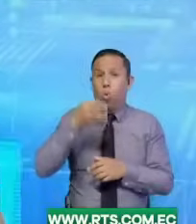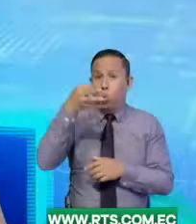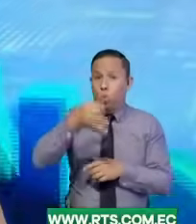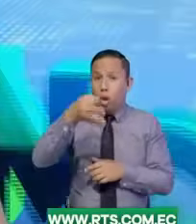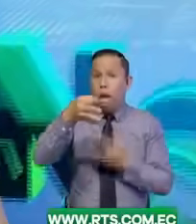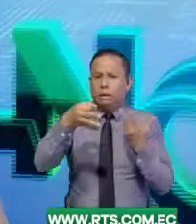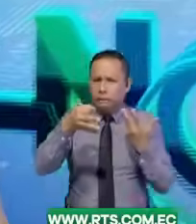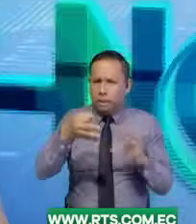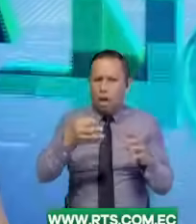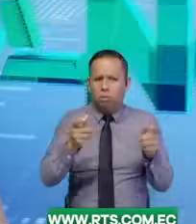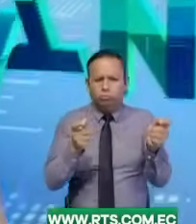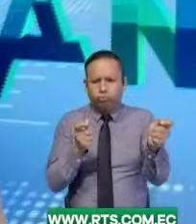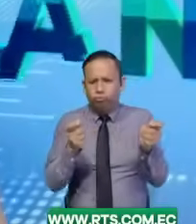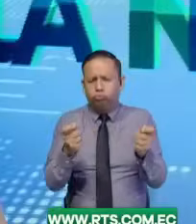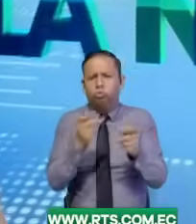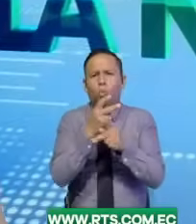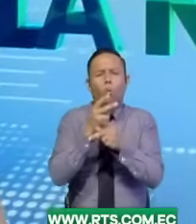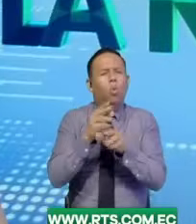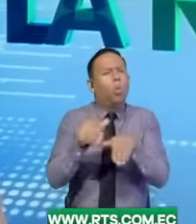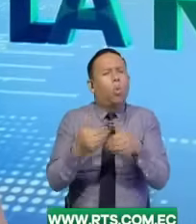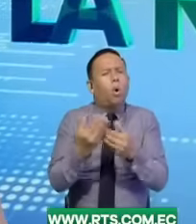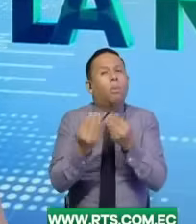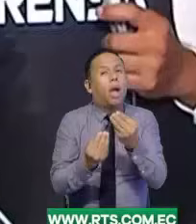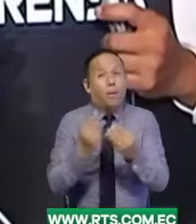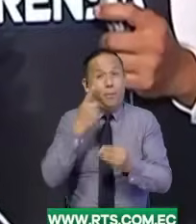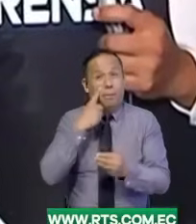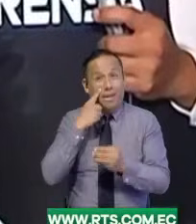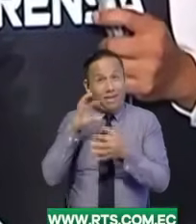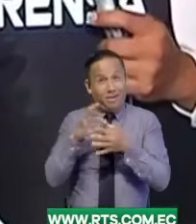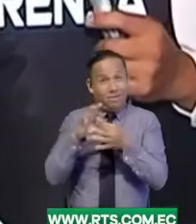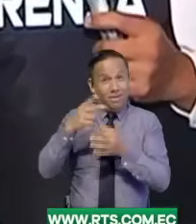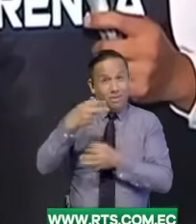conocer más información nos enlazamos de inmediato con Charlie